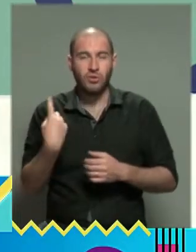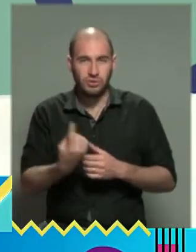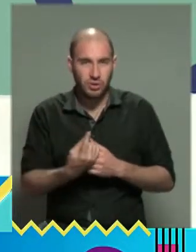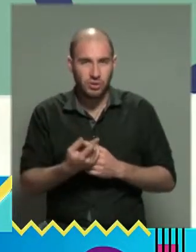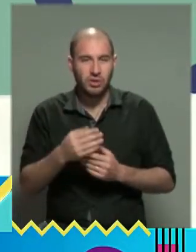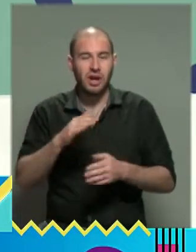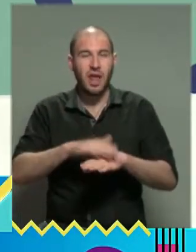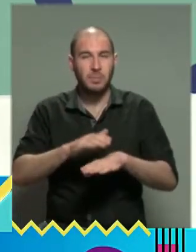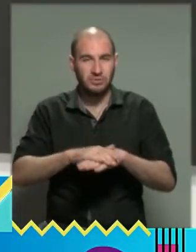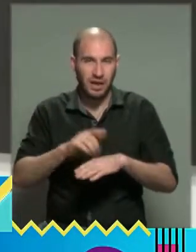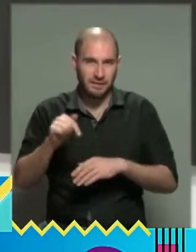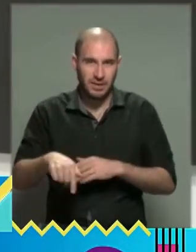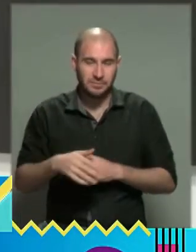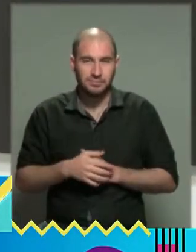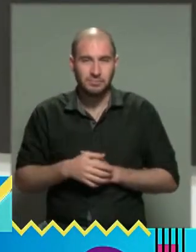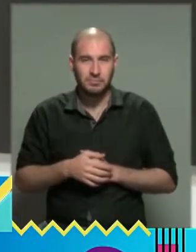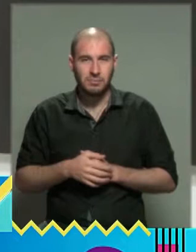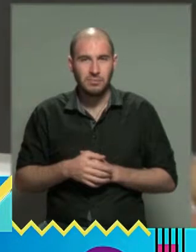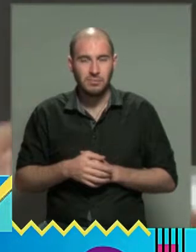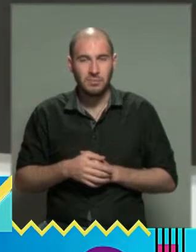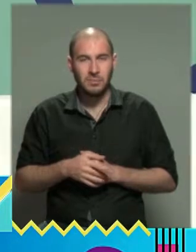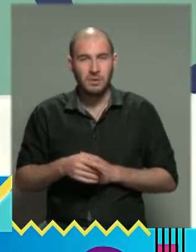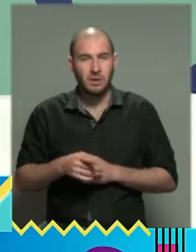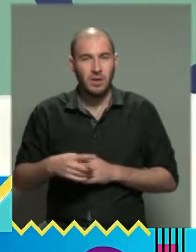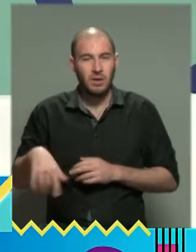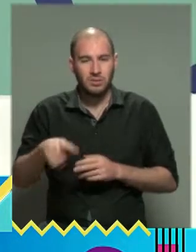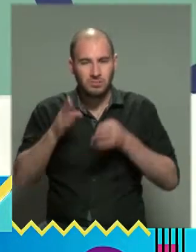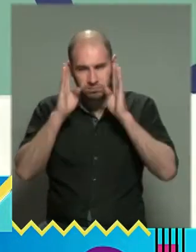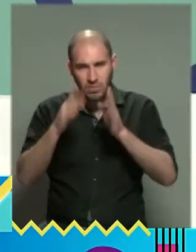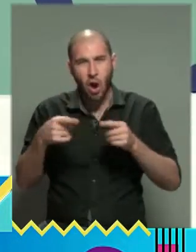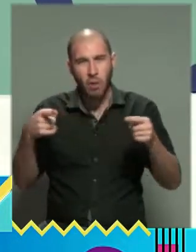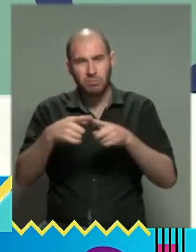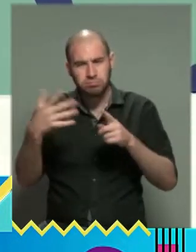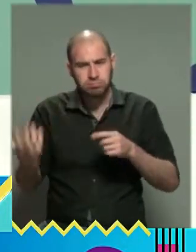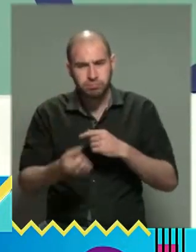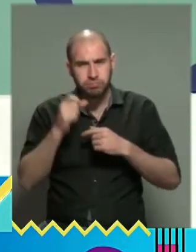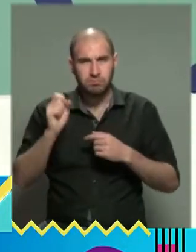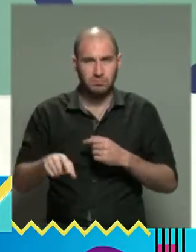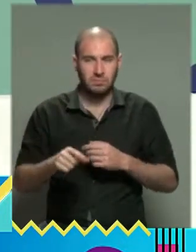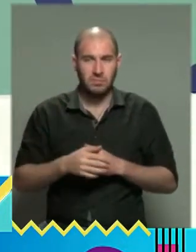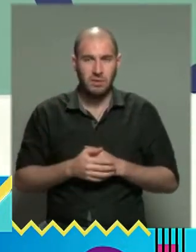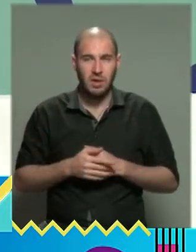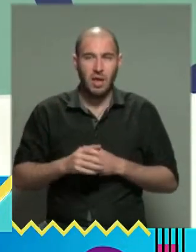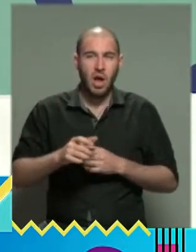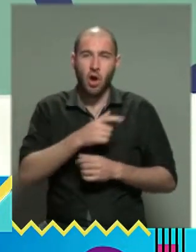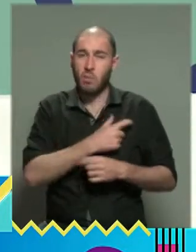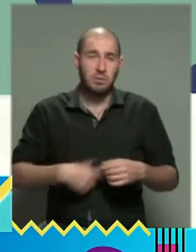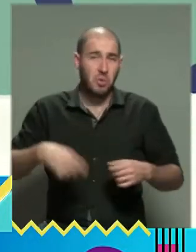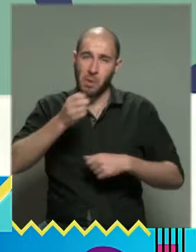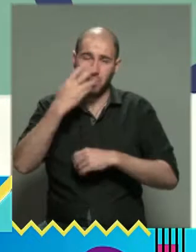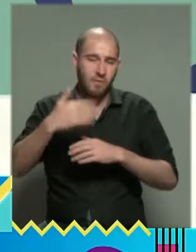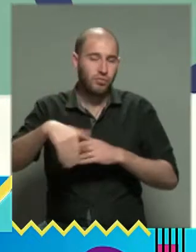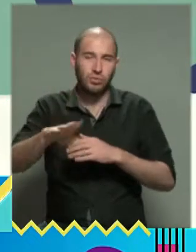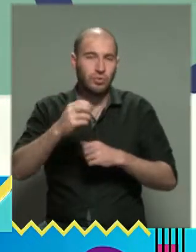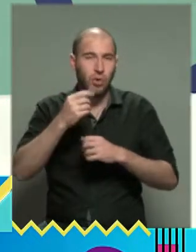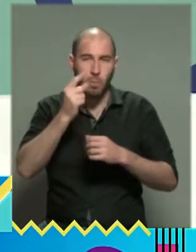los encargados de esto. Digamos, pongámonos este objetivo que sea para cualquier gobierno que venga, no